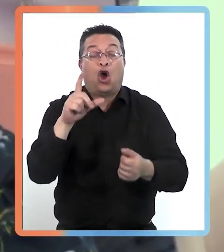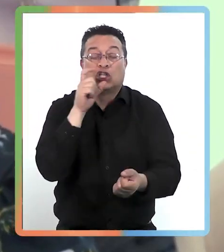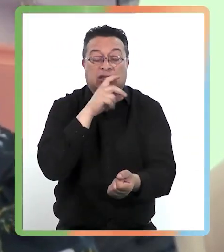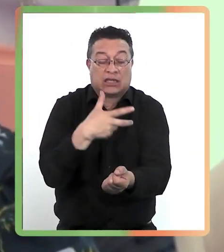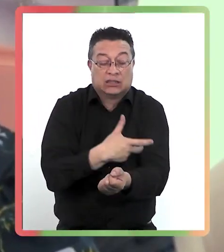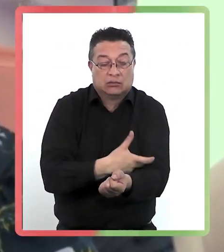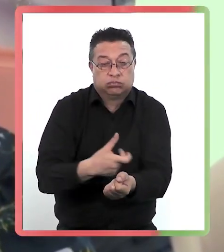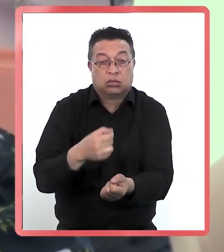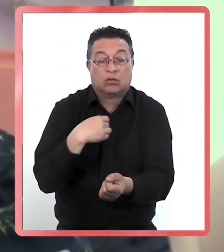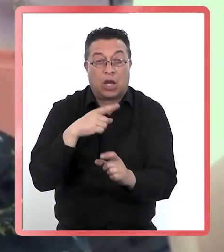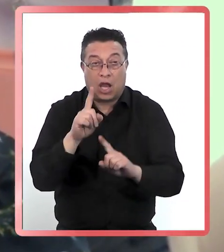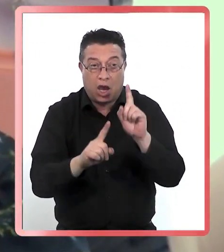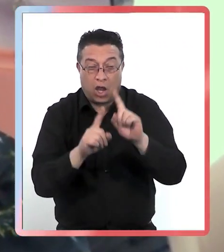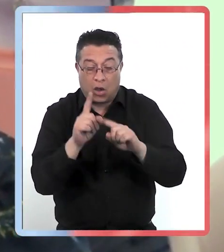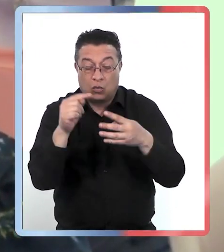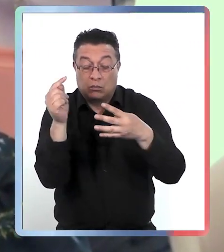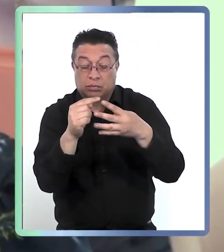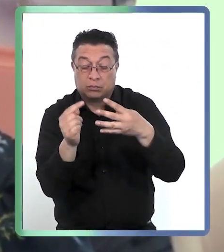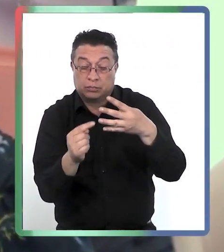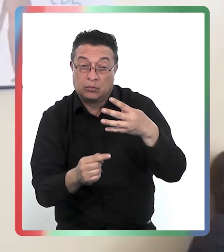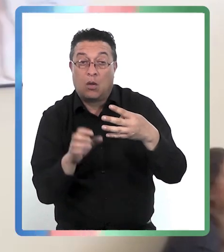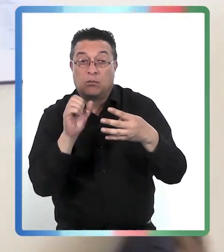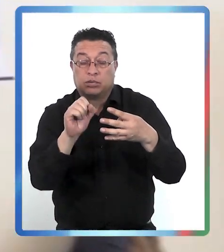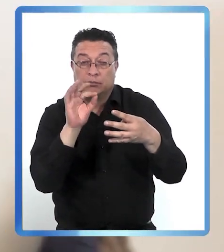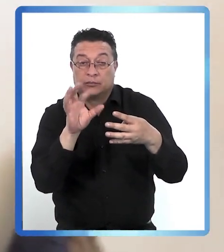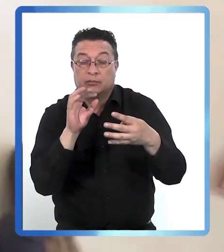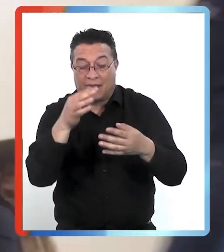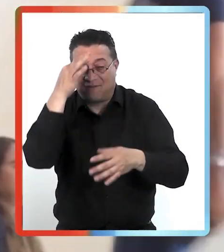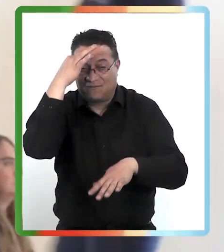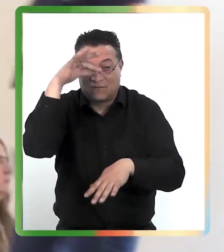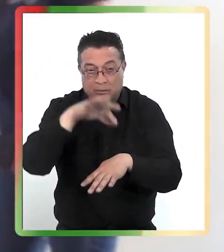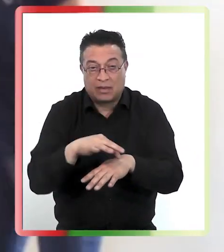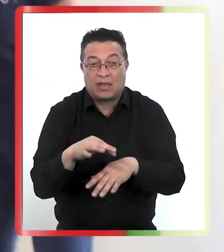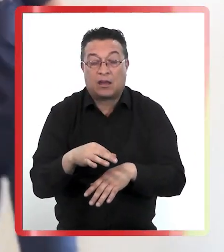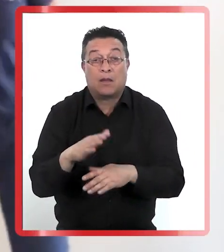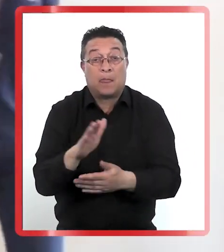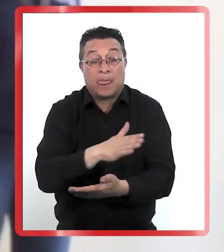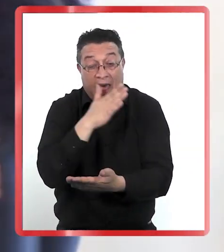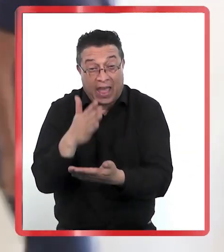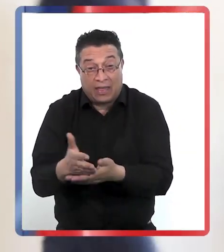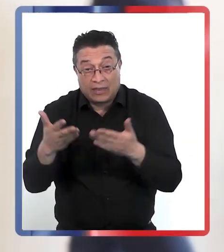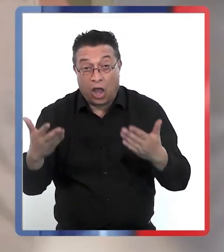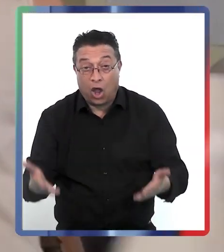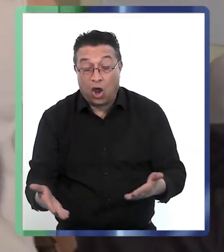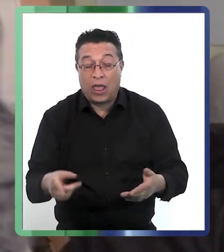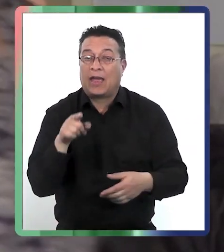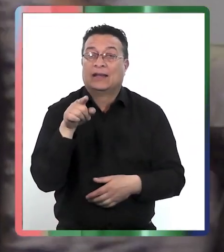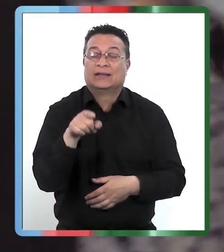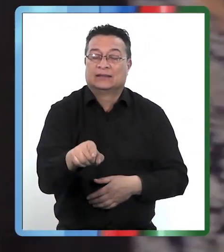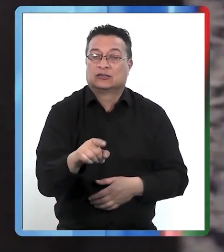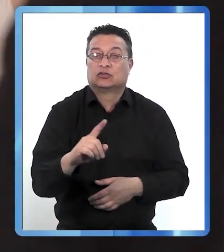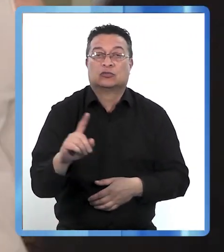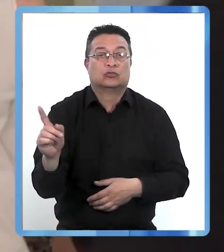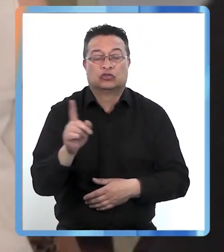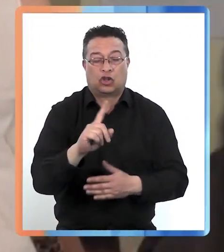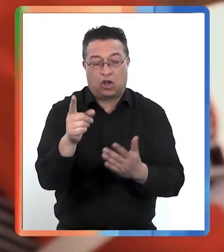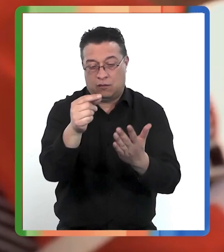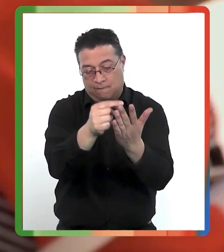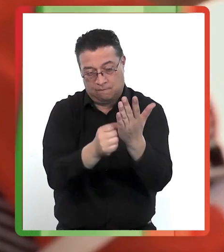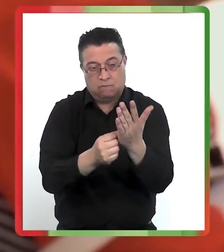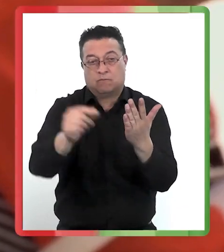o exámenes de sangre, como le cuento que están algunos modernos en términos de descubrir la enfermedad. hasta el día de hoy eso no se